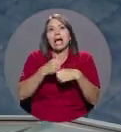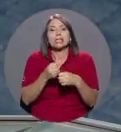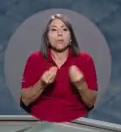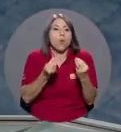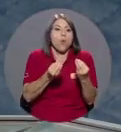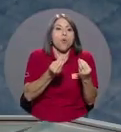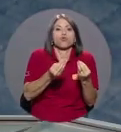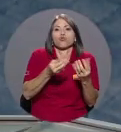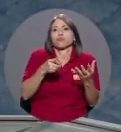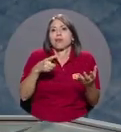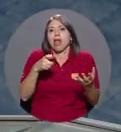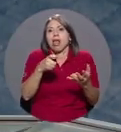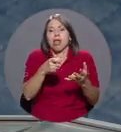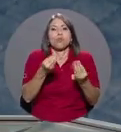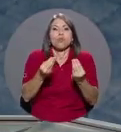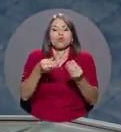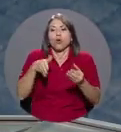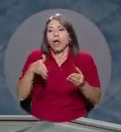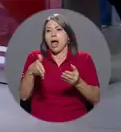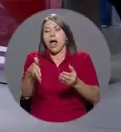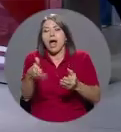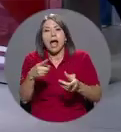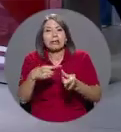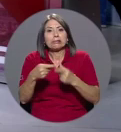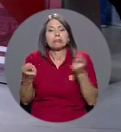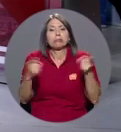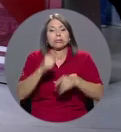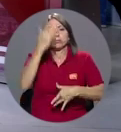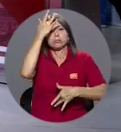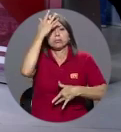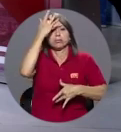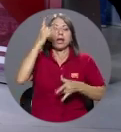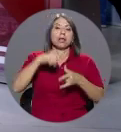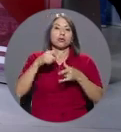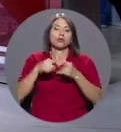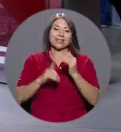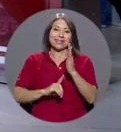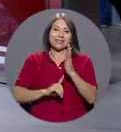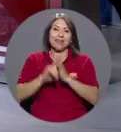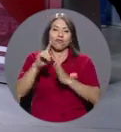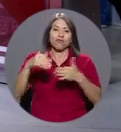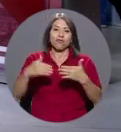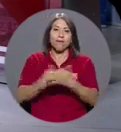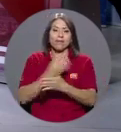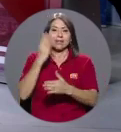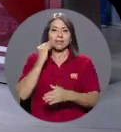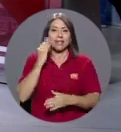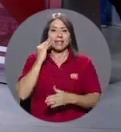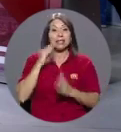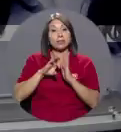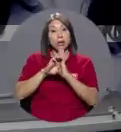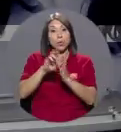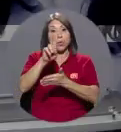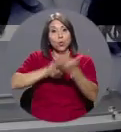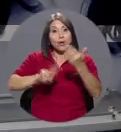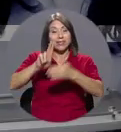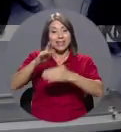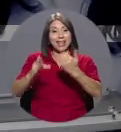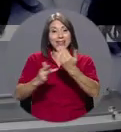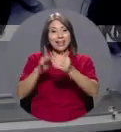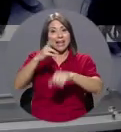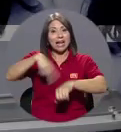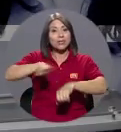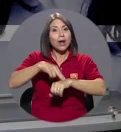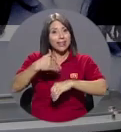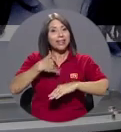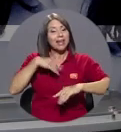producen. Y pues en ese sentido, el desarrollo de nuevas experiencias, por ejemplo, la Universidad Técnica